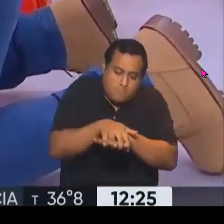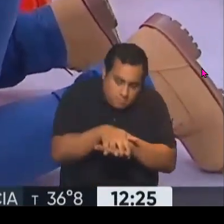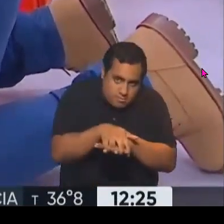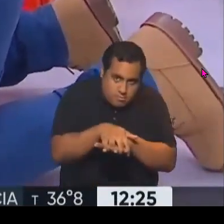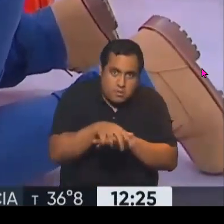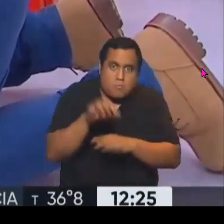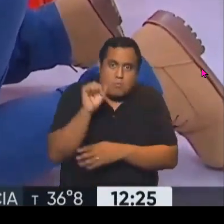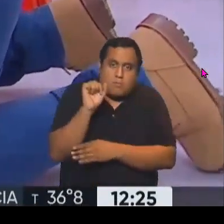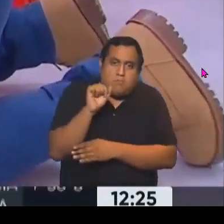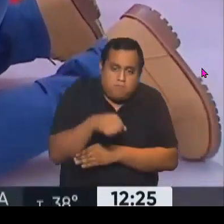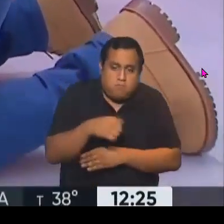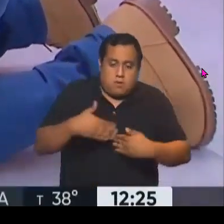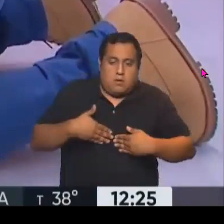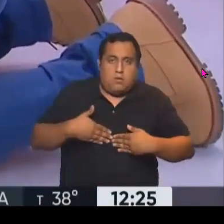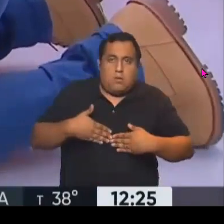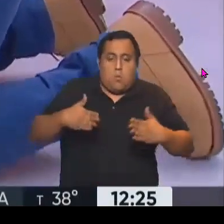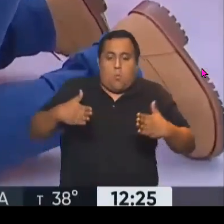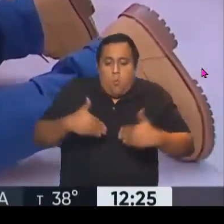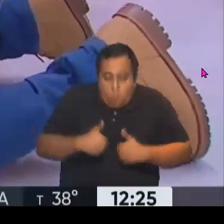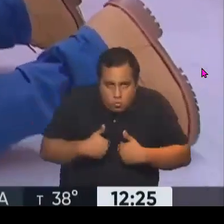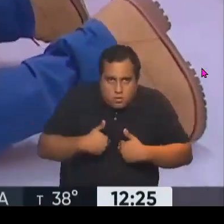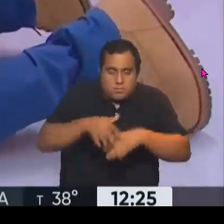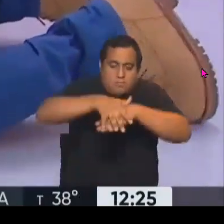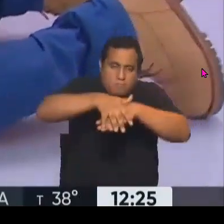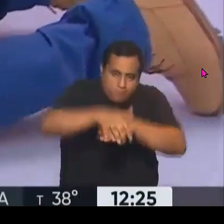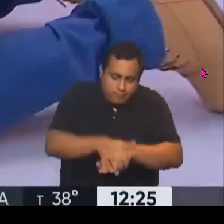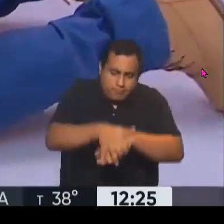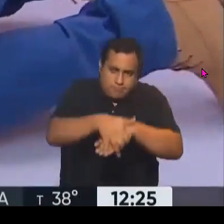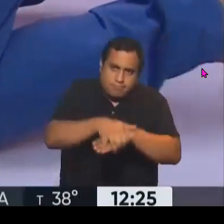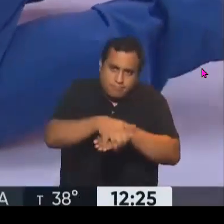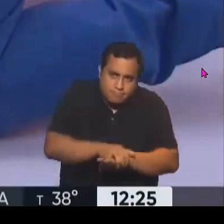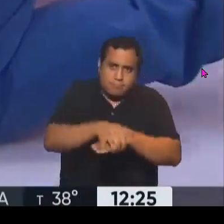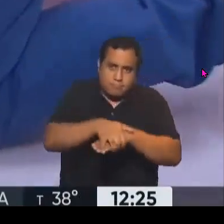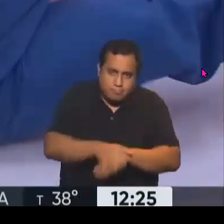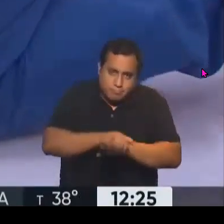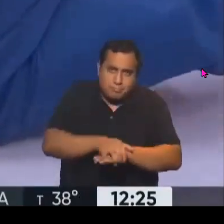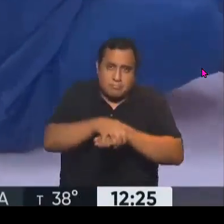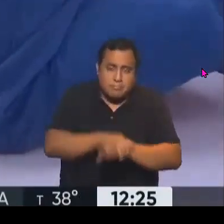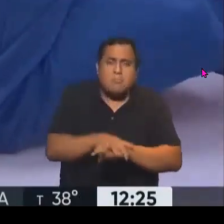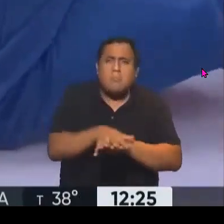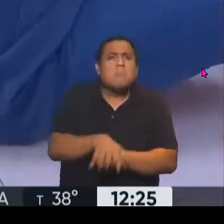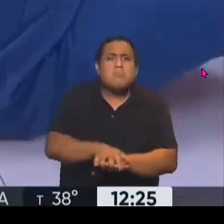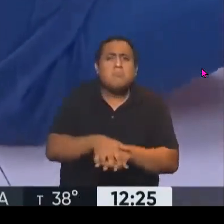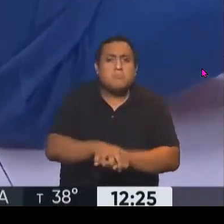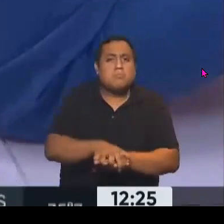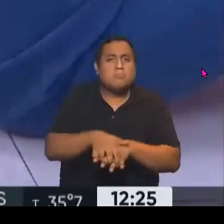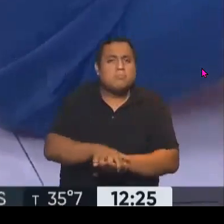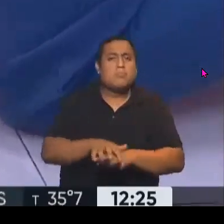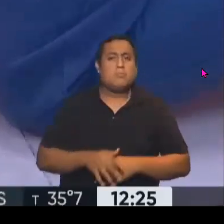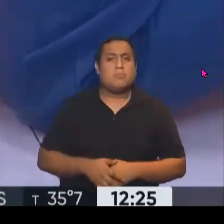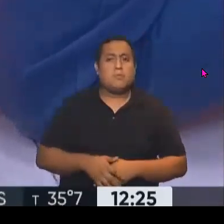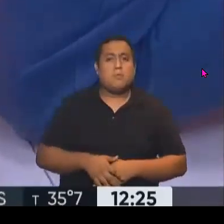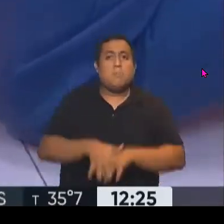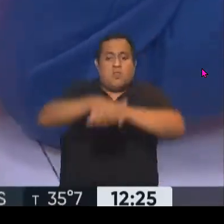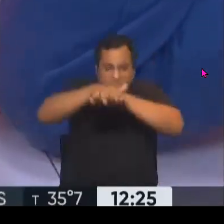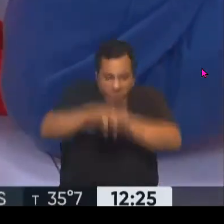la caída, fíjense en que el pecho ya se hunde. Y ahí lo único que vamos a darle es el ritmo, ¿sí? Con el torso.